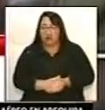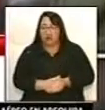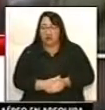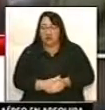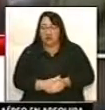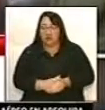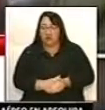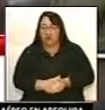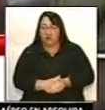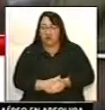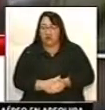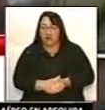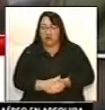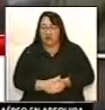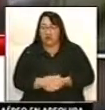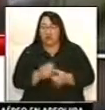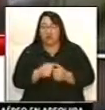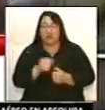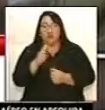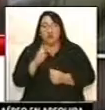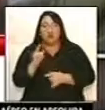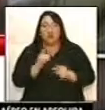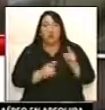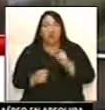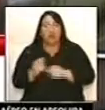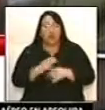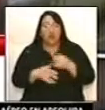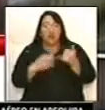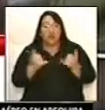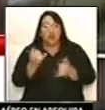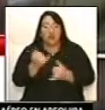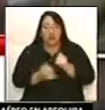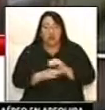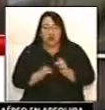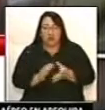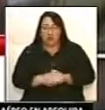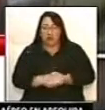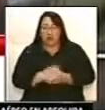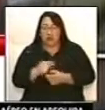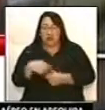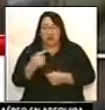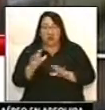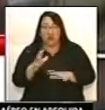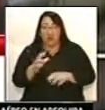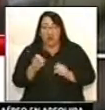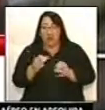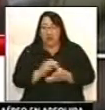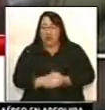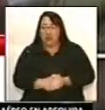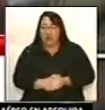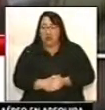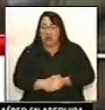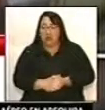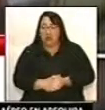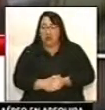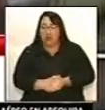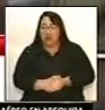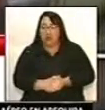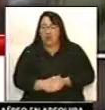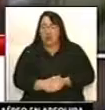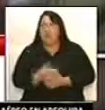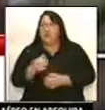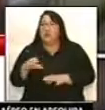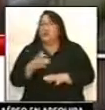verse perjudicadas con bienes de consumo que concluyan ahorita, de acá a unos días, en forma intempestiva, sin